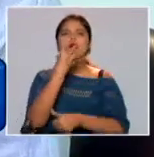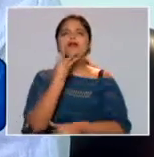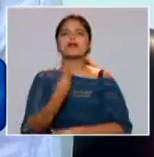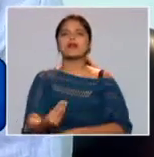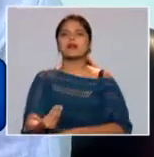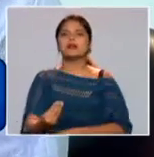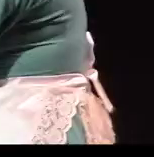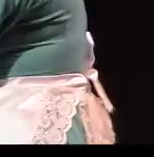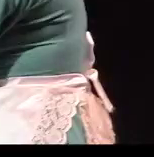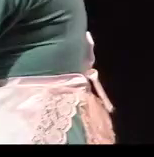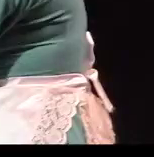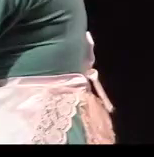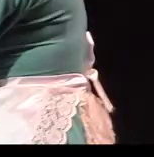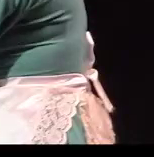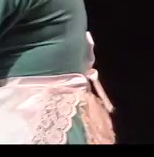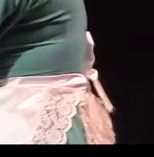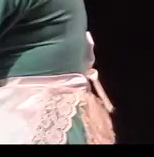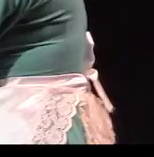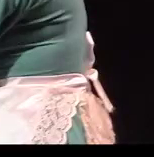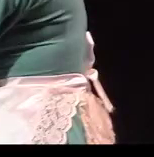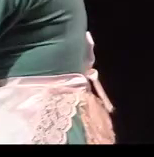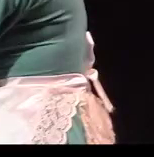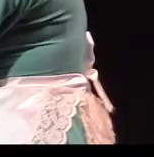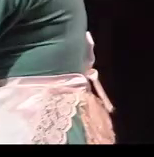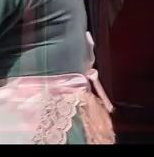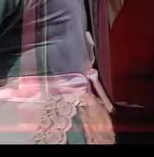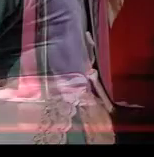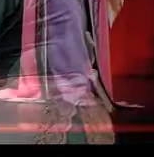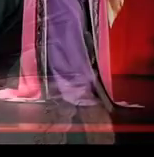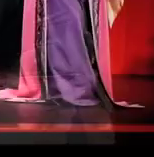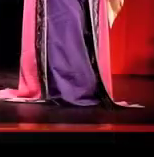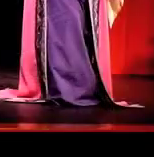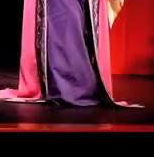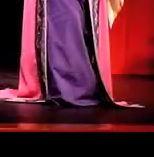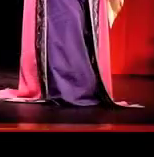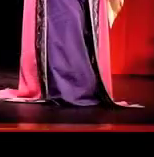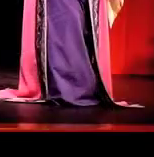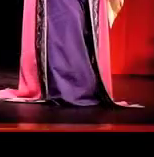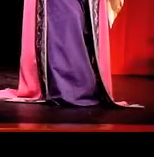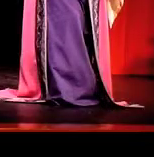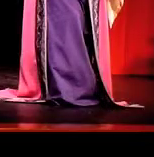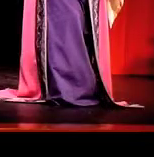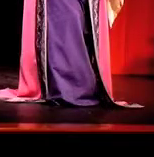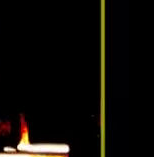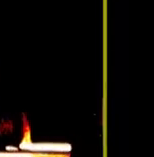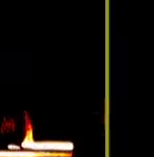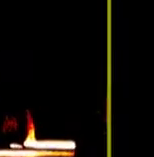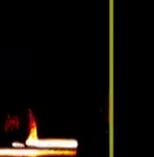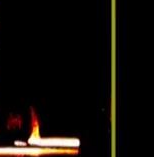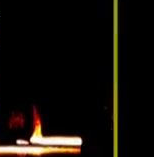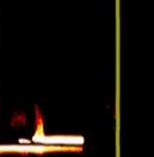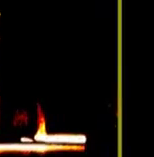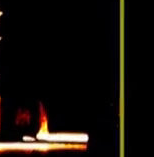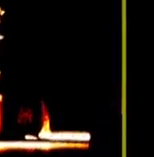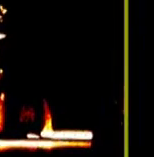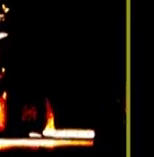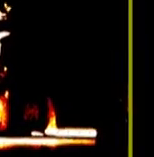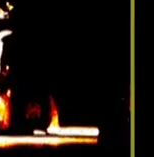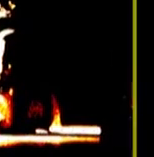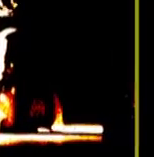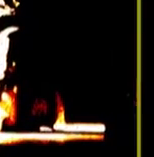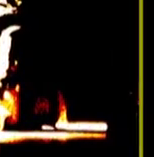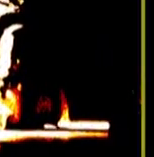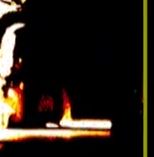sino Sancho Panza y de cómo Sancho Panza gobierna la ínsula de barataria tenemos una serie de obras de con carácter